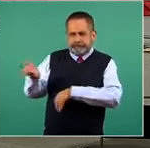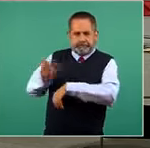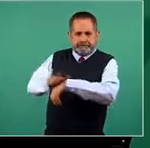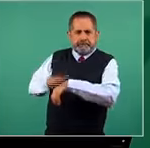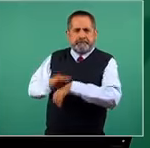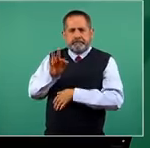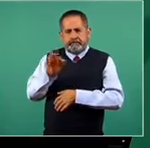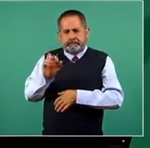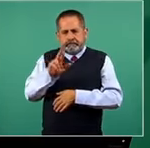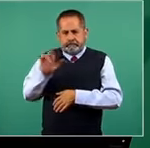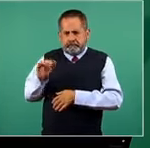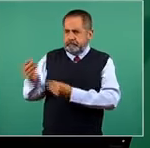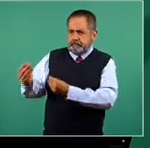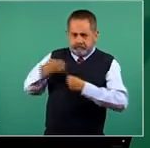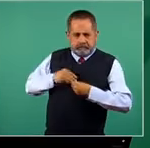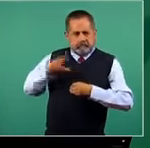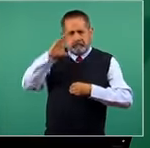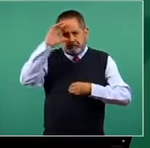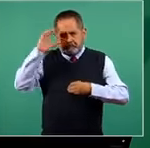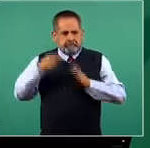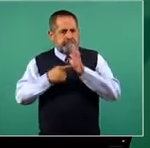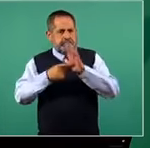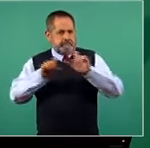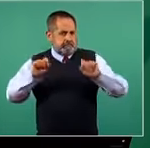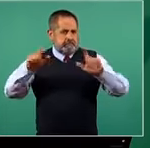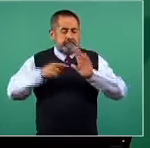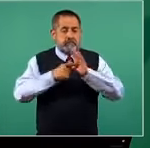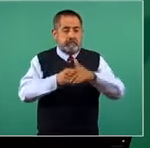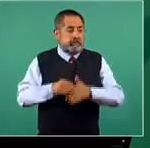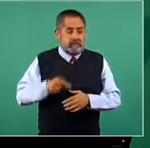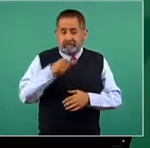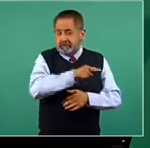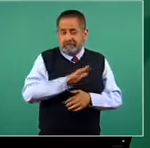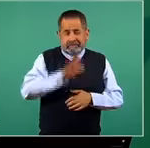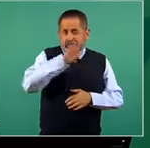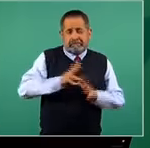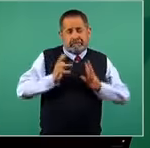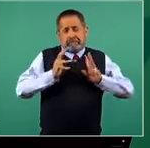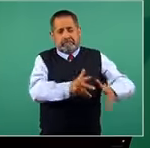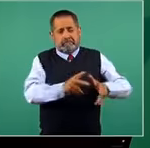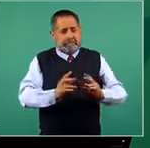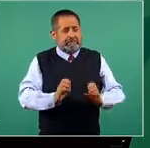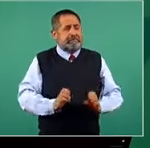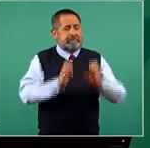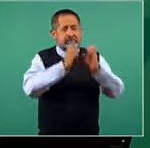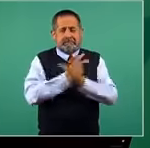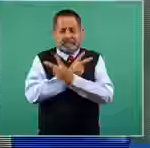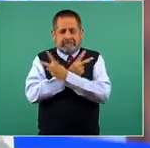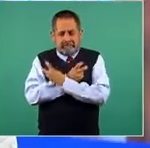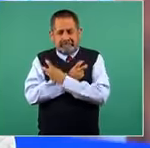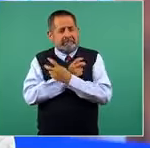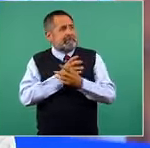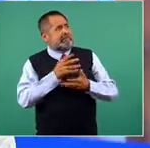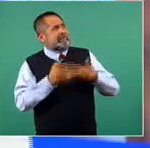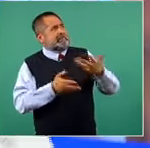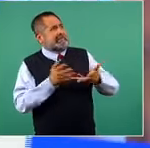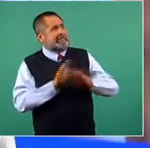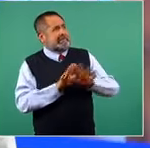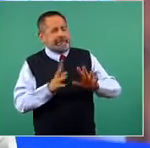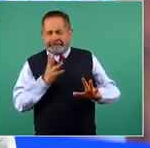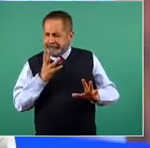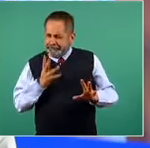nos comparta fotografías para que la gente lo vea. Se partió de obra negra prácticamente. Se remozó, se repararon cosas,